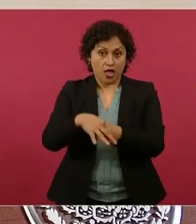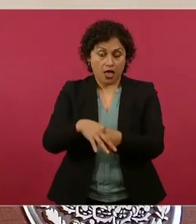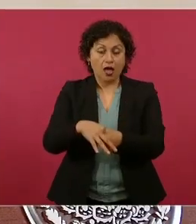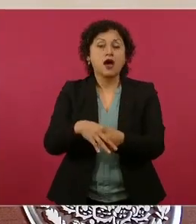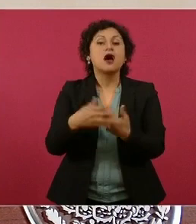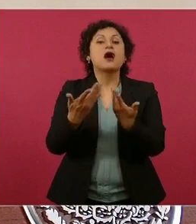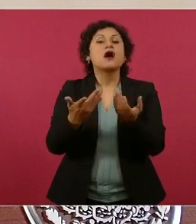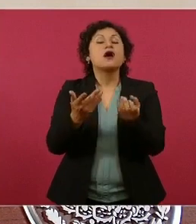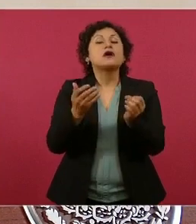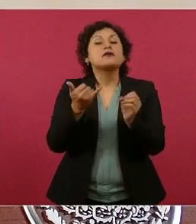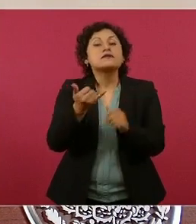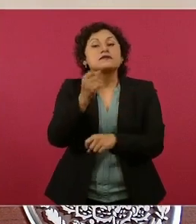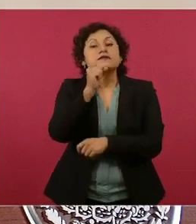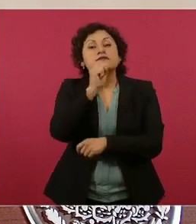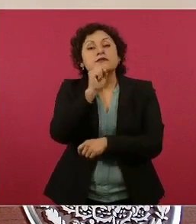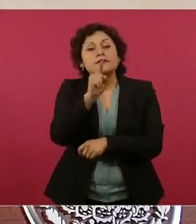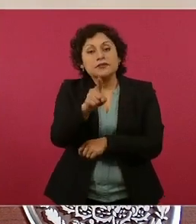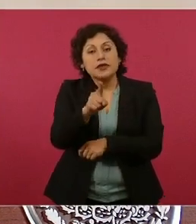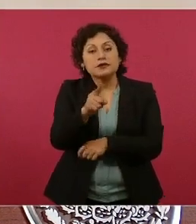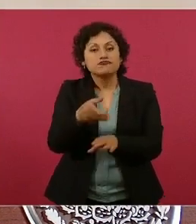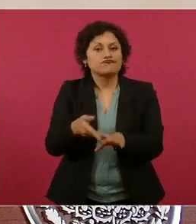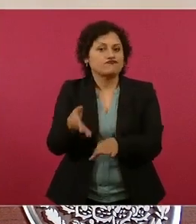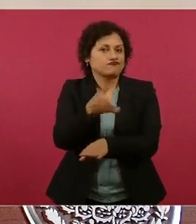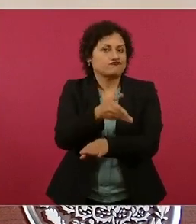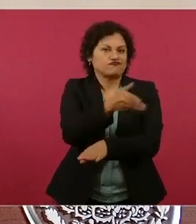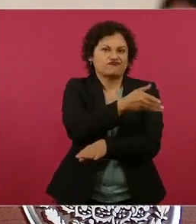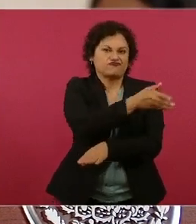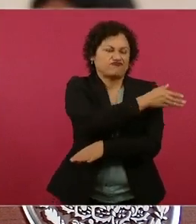y hasta atrás.